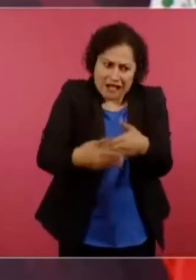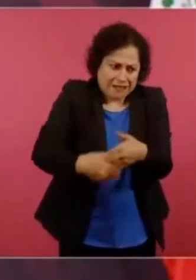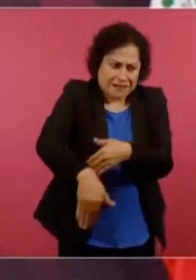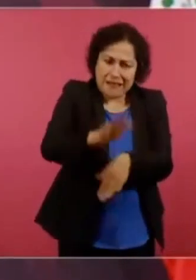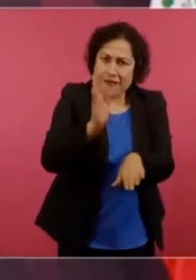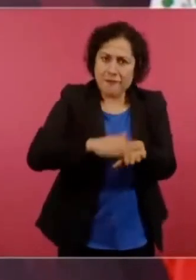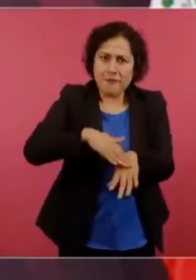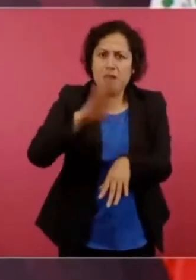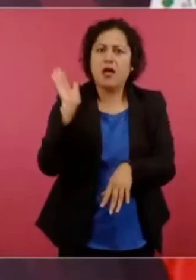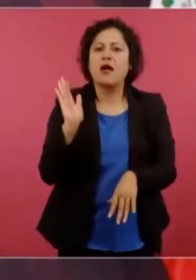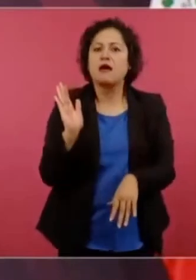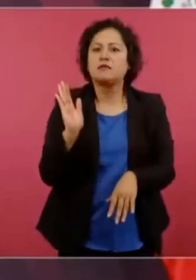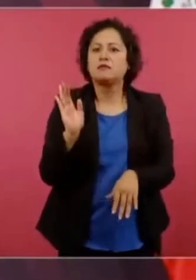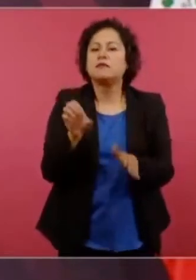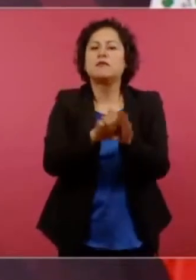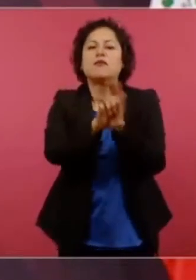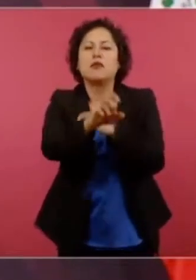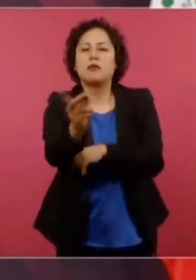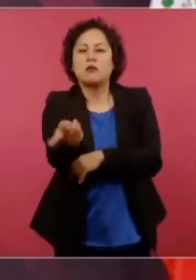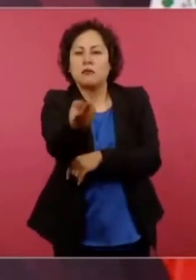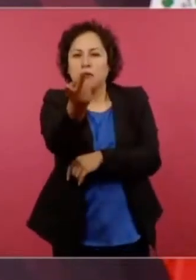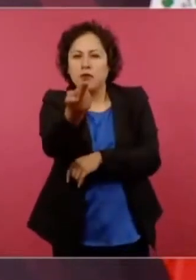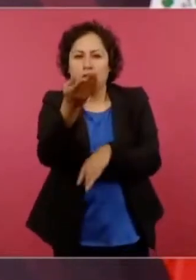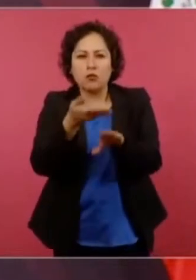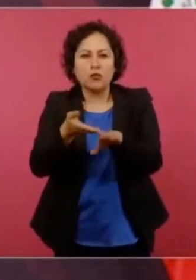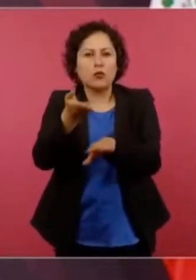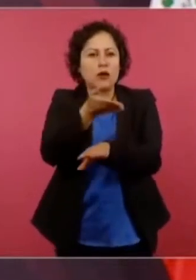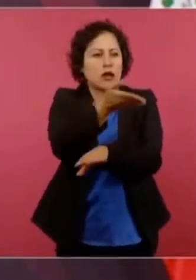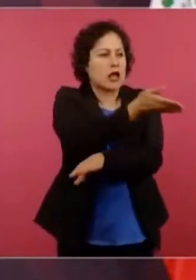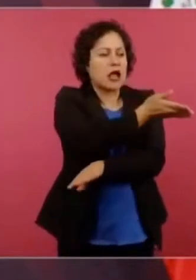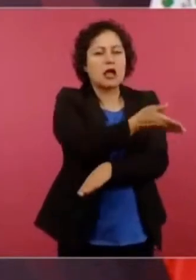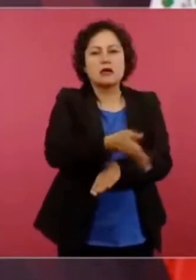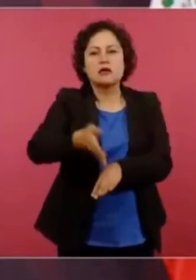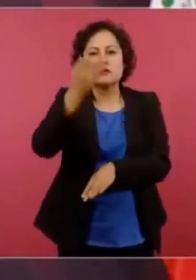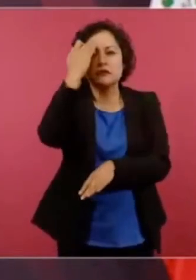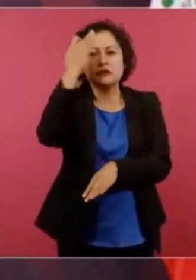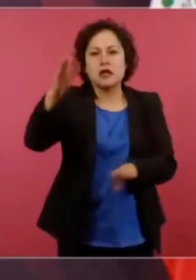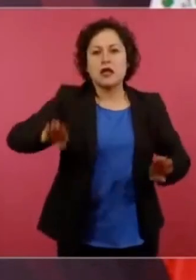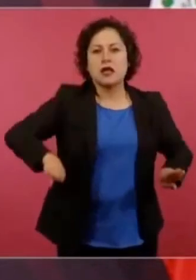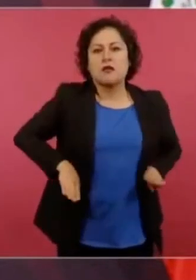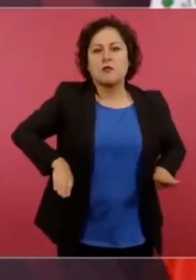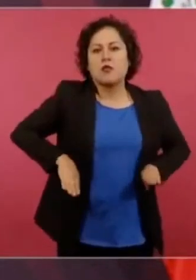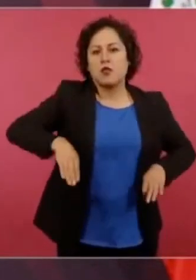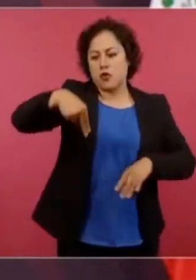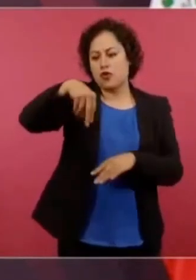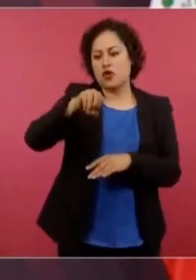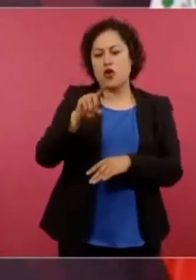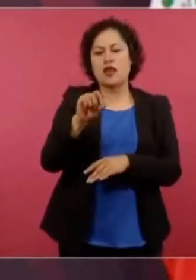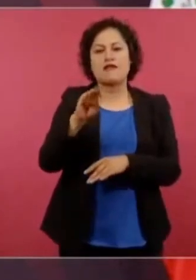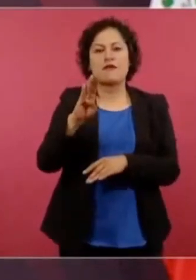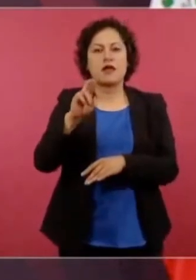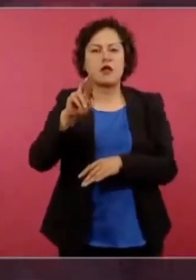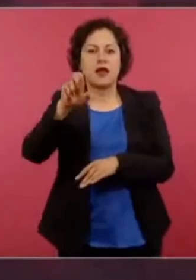¿Cuántas veces se hablaba de corrupción en el periodo neoliberal o neoporfirista?